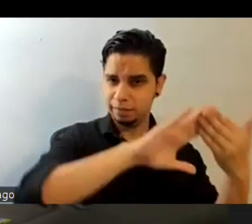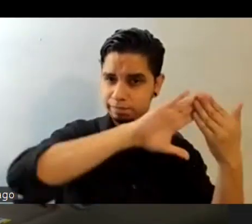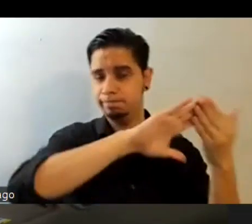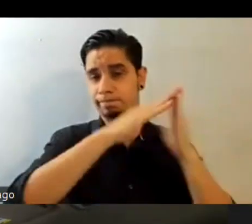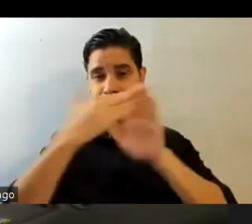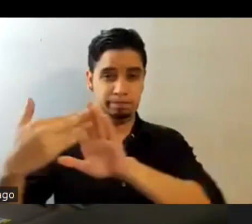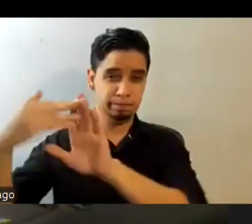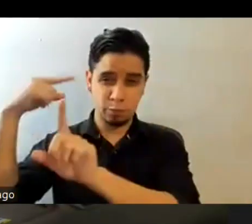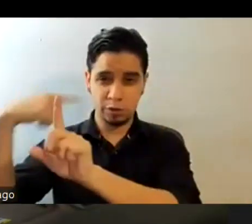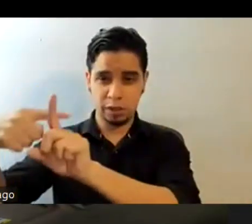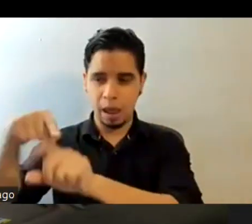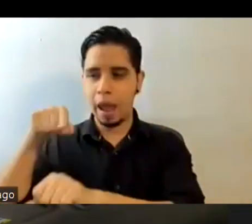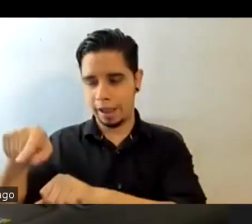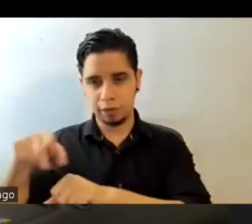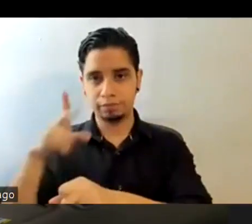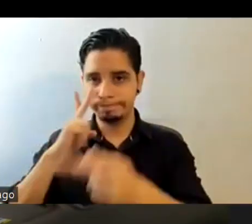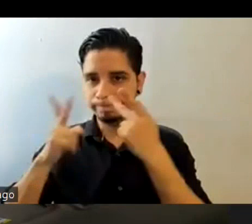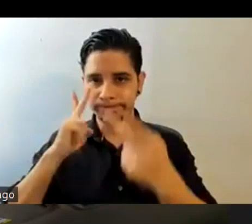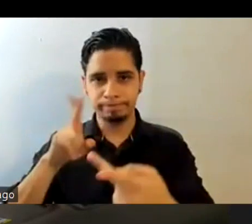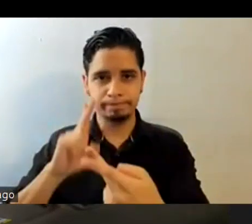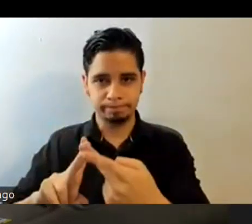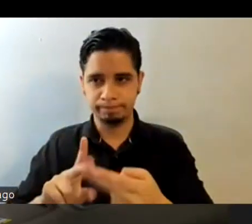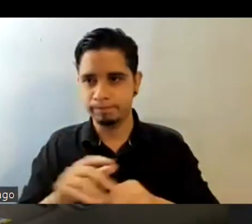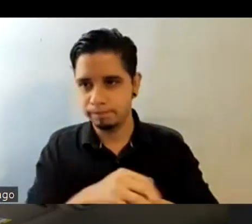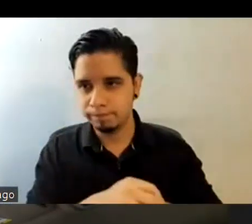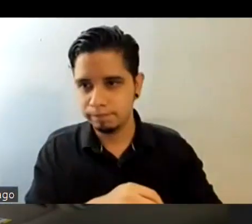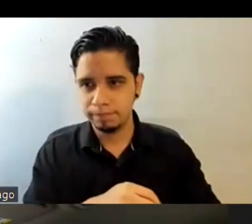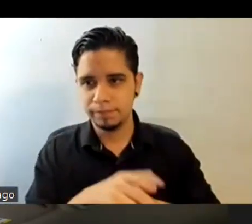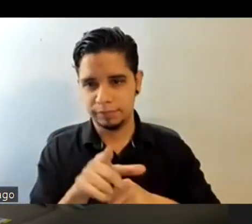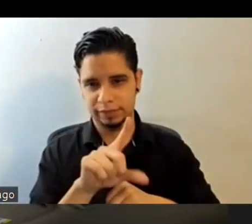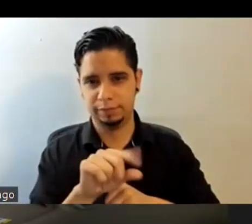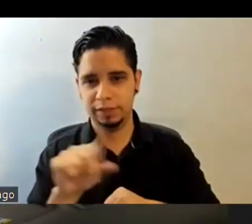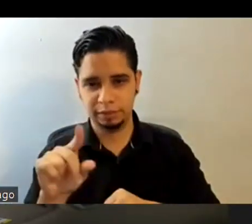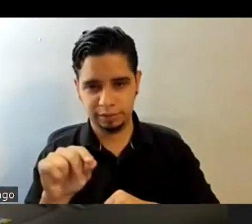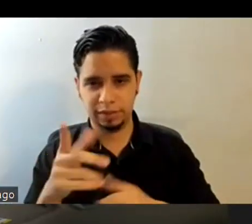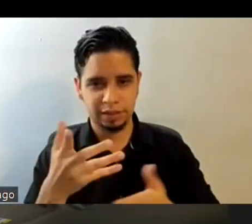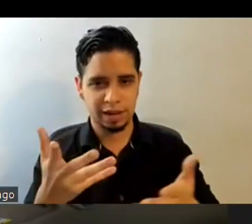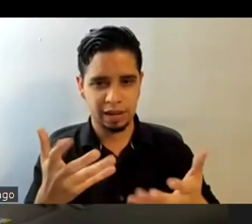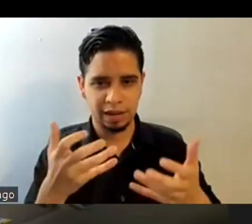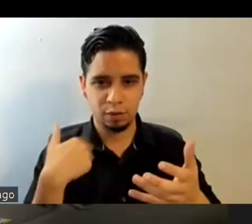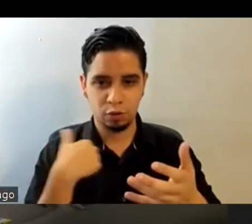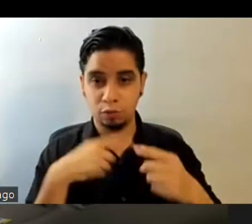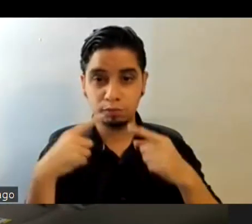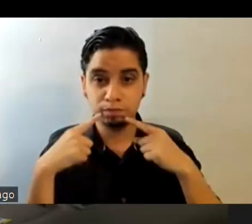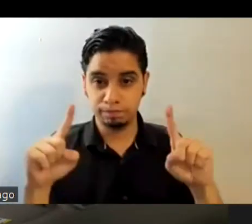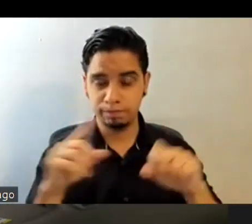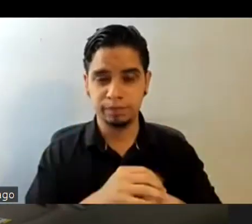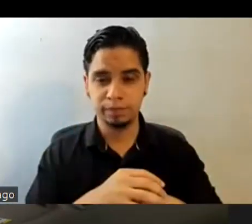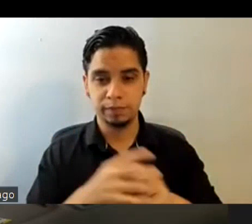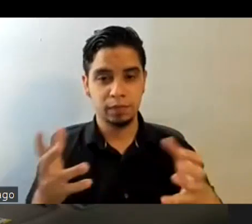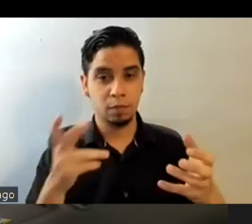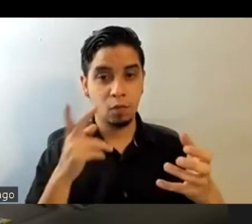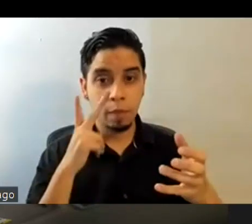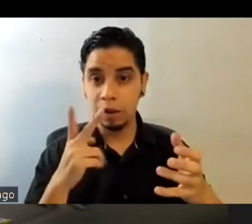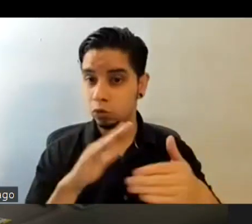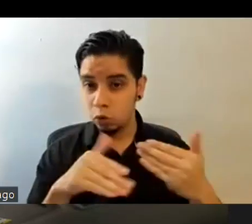algo positivo, realmente es lo que hace una visión perfecta. Así que ese es el 2020 que queremos lograr. Sí, queremos verlo mejor en la